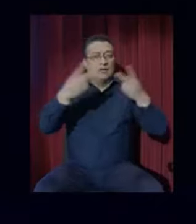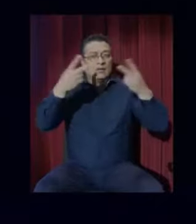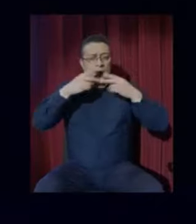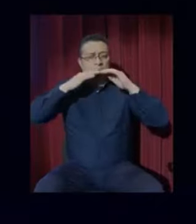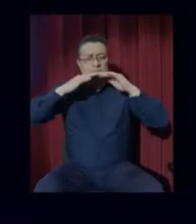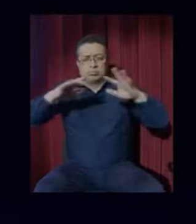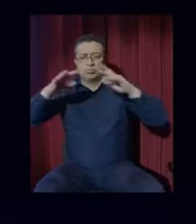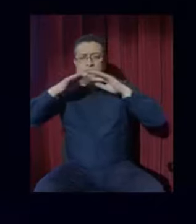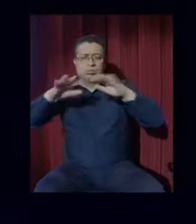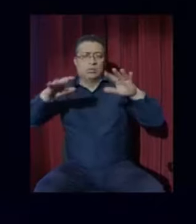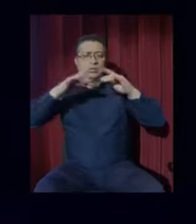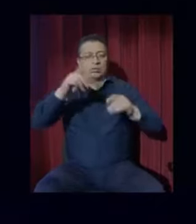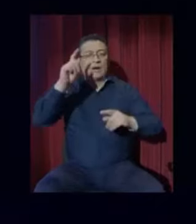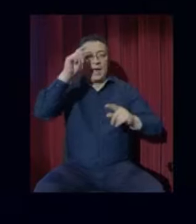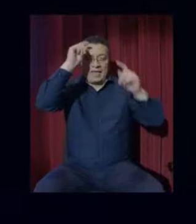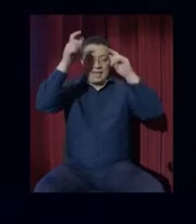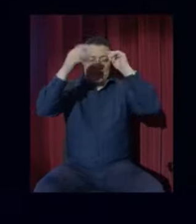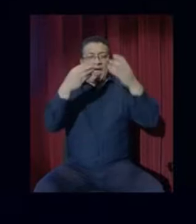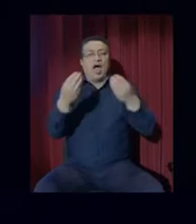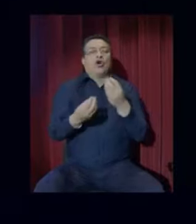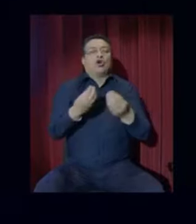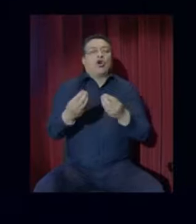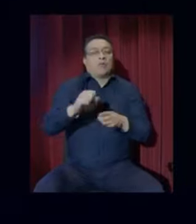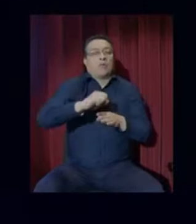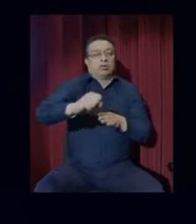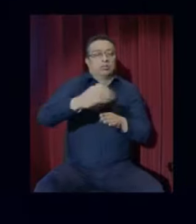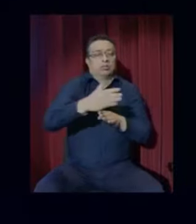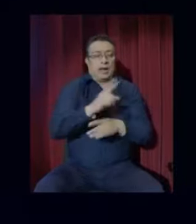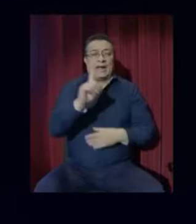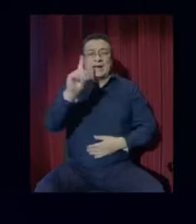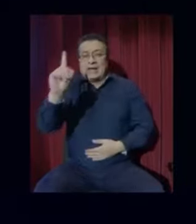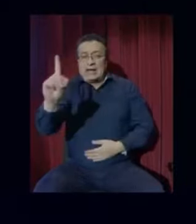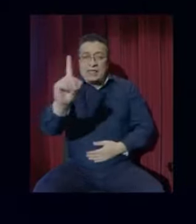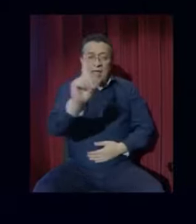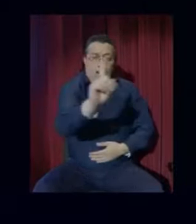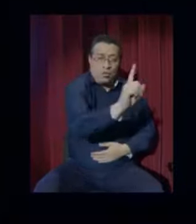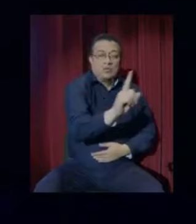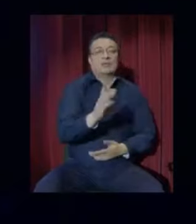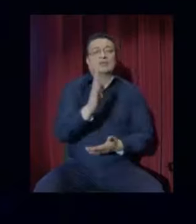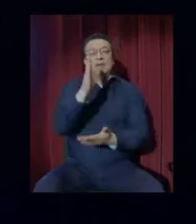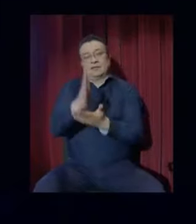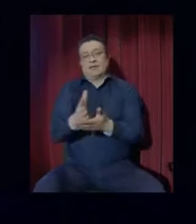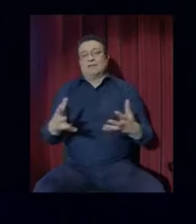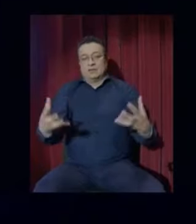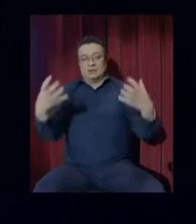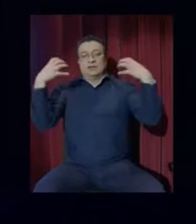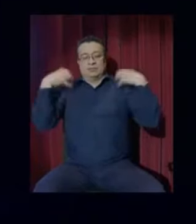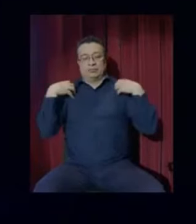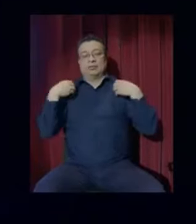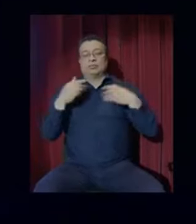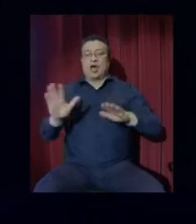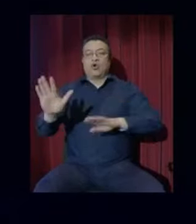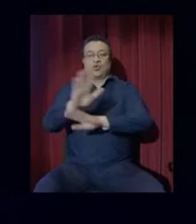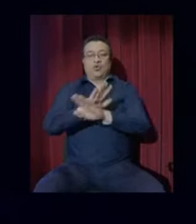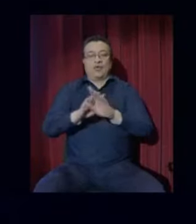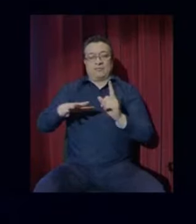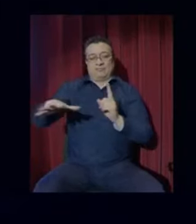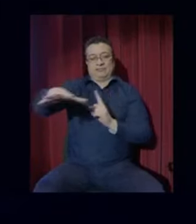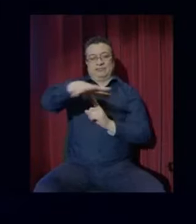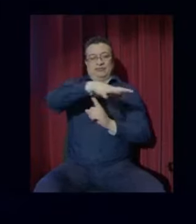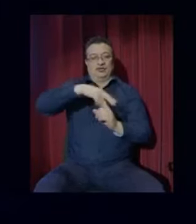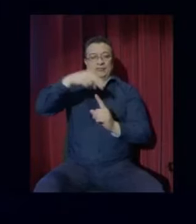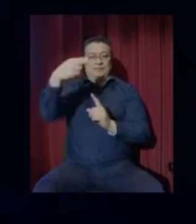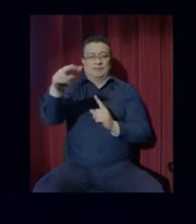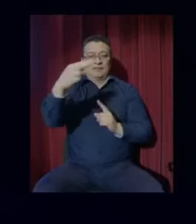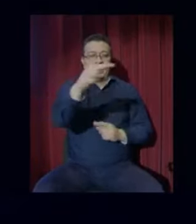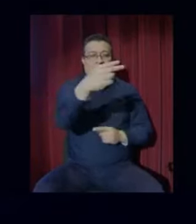iniciativas de prevención de cómo cada persona debe hacerse parte también en eh las labores para cuidar nuestro entorno y